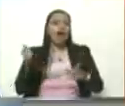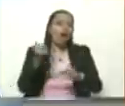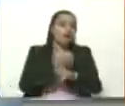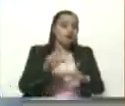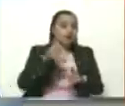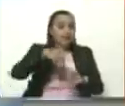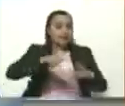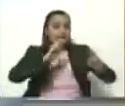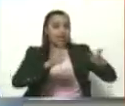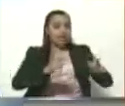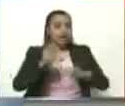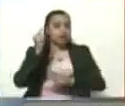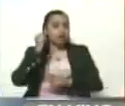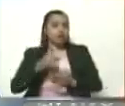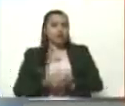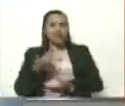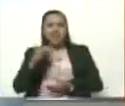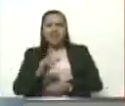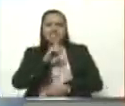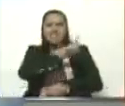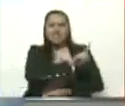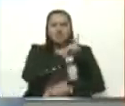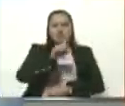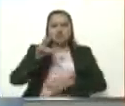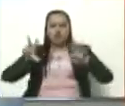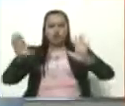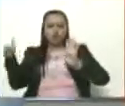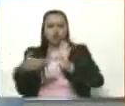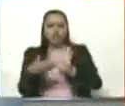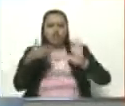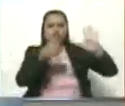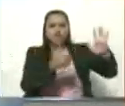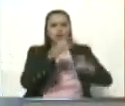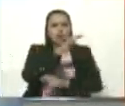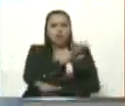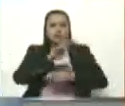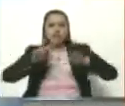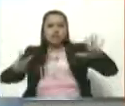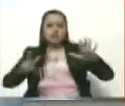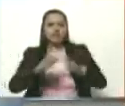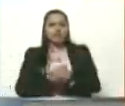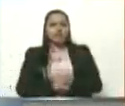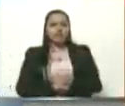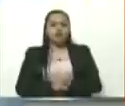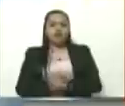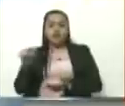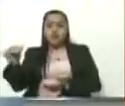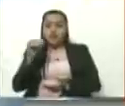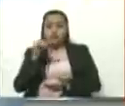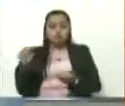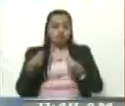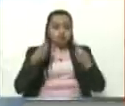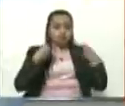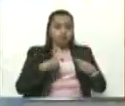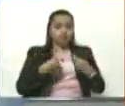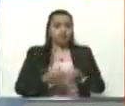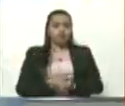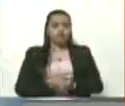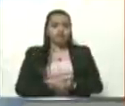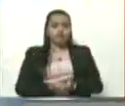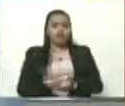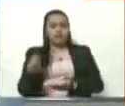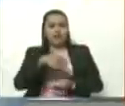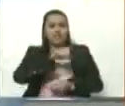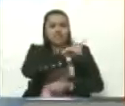ingresado 118 mil 647 casos y ha habido 129 mil